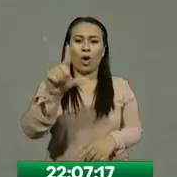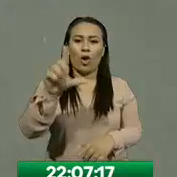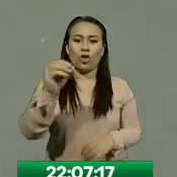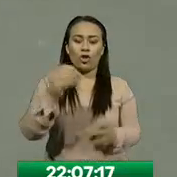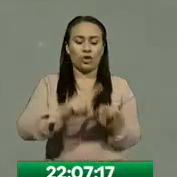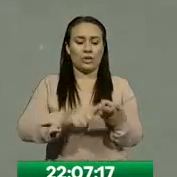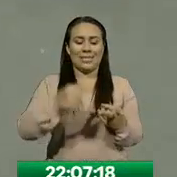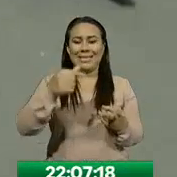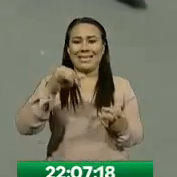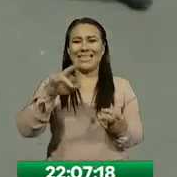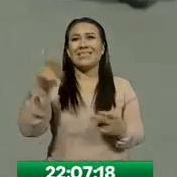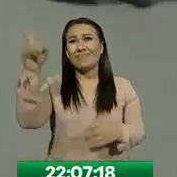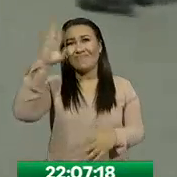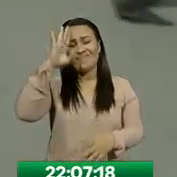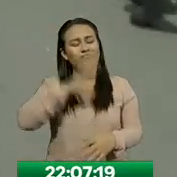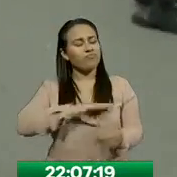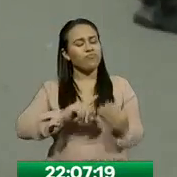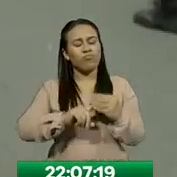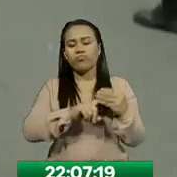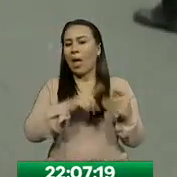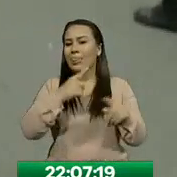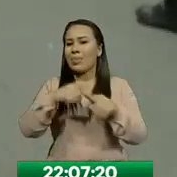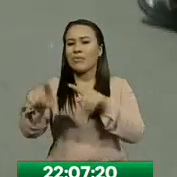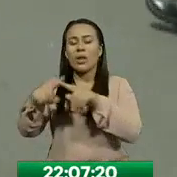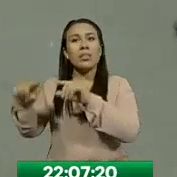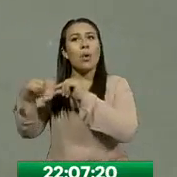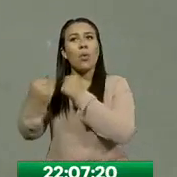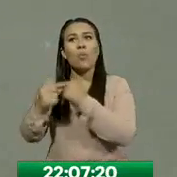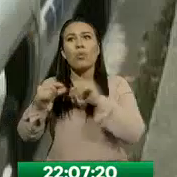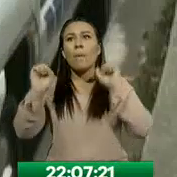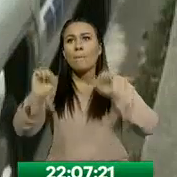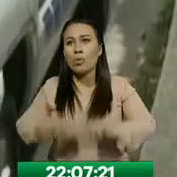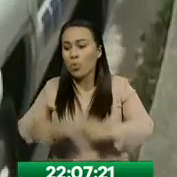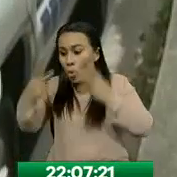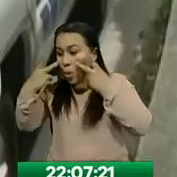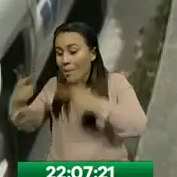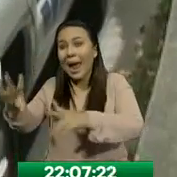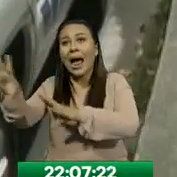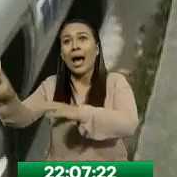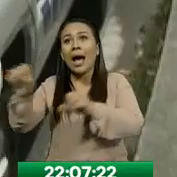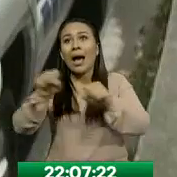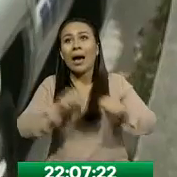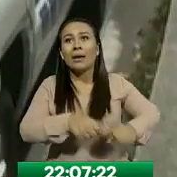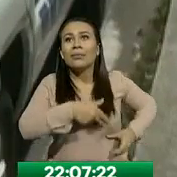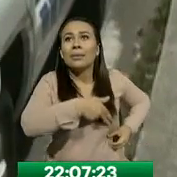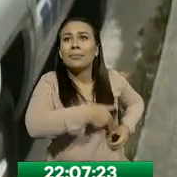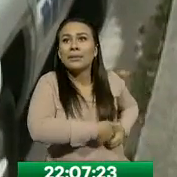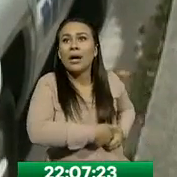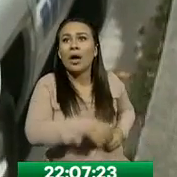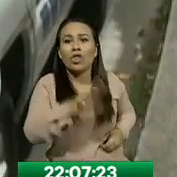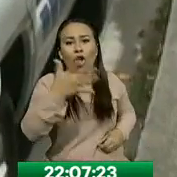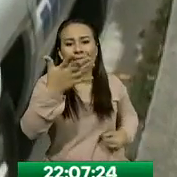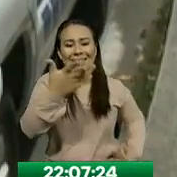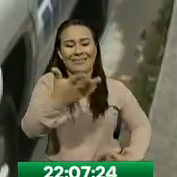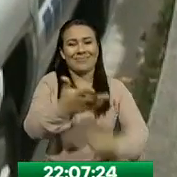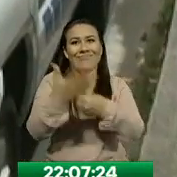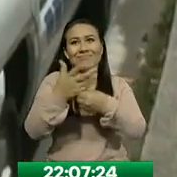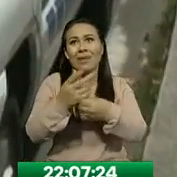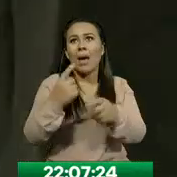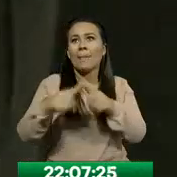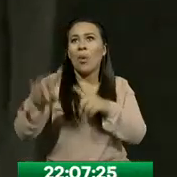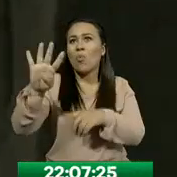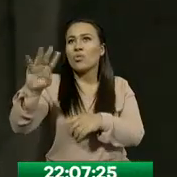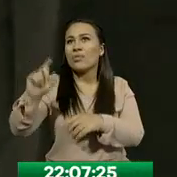UMBO, Criminalística y PJ. El operativo permitió recuperar el arma de fuego. Así la alimentadora y los proyectiles,